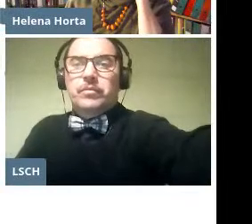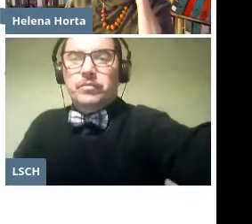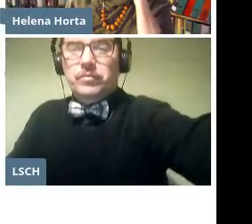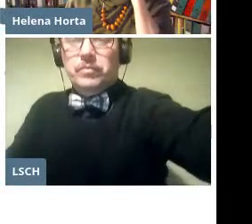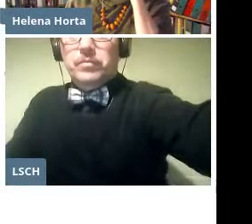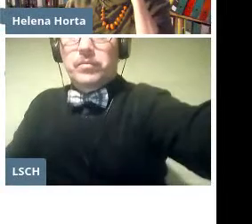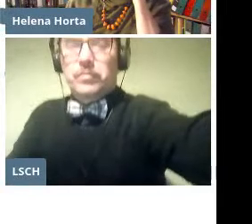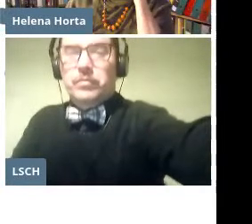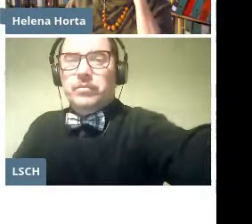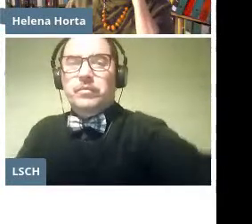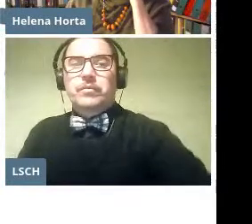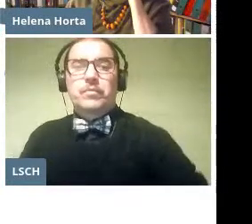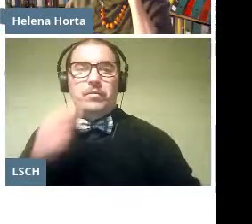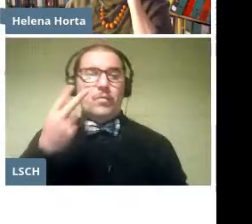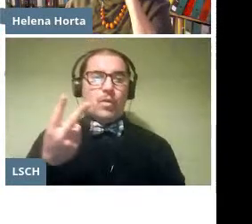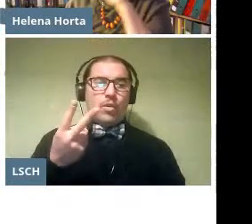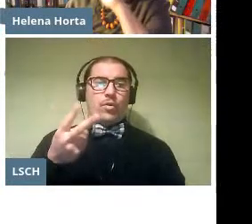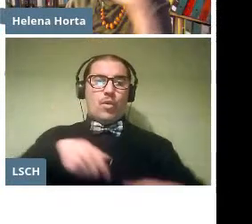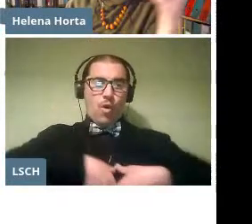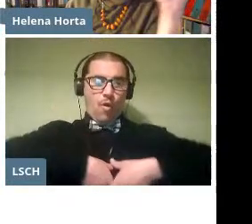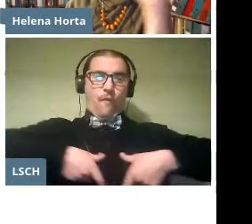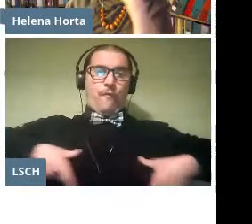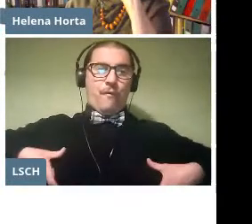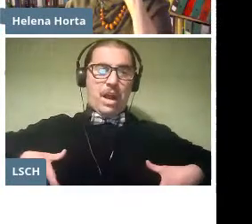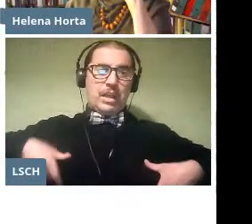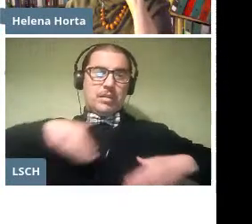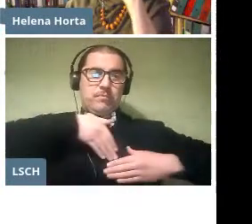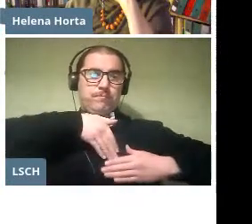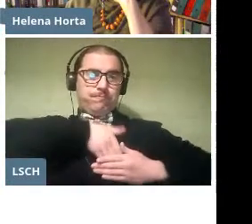Aquí vemos dos bolsas fajas